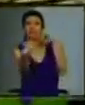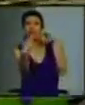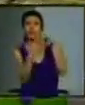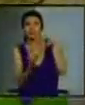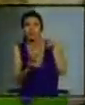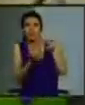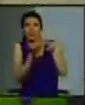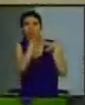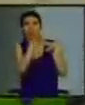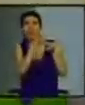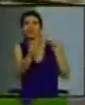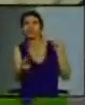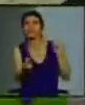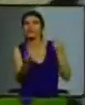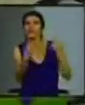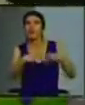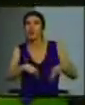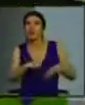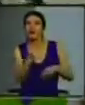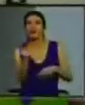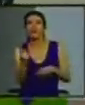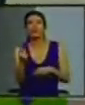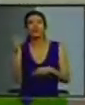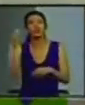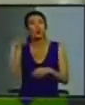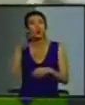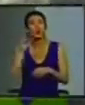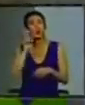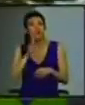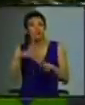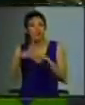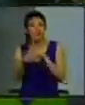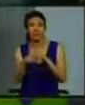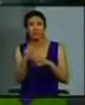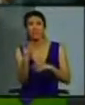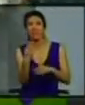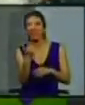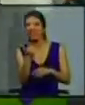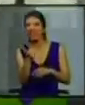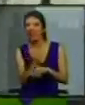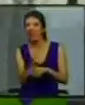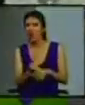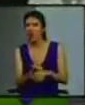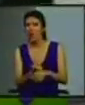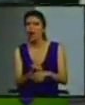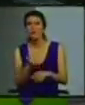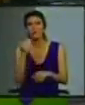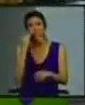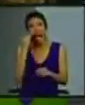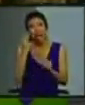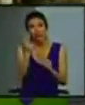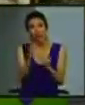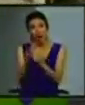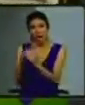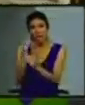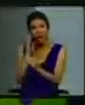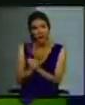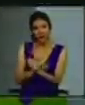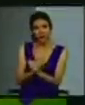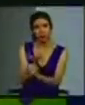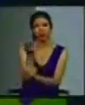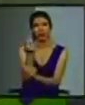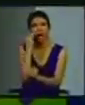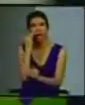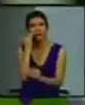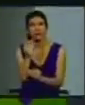eléctrico, dejó sin luz a los habitantes por casi 36 horas y amenazó con quemar dos casas. Cada una de estas